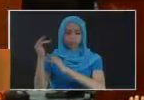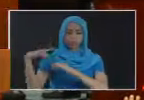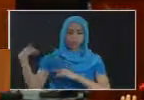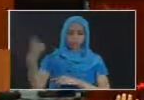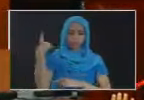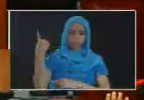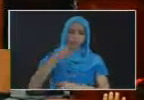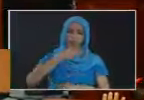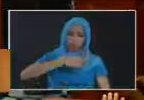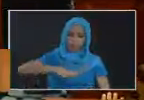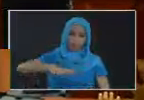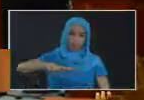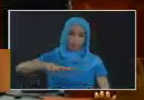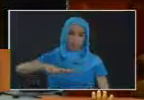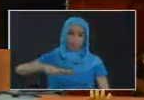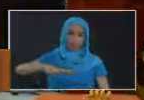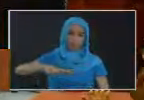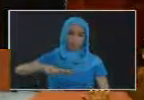Toda raíz de amargura